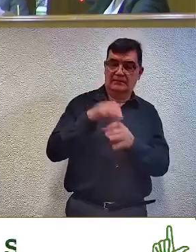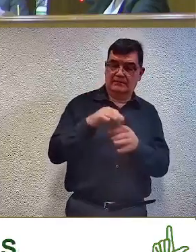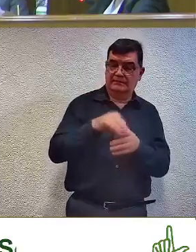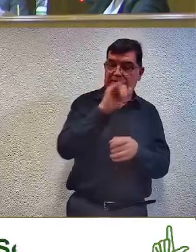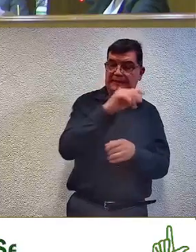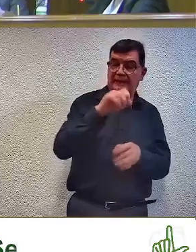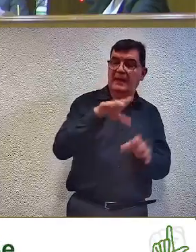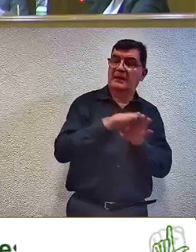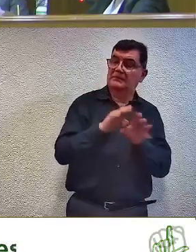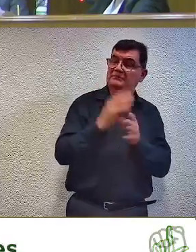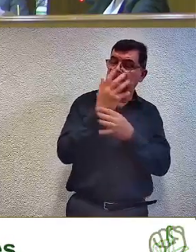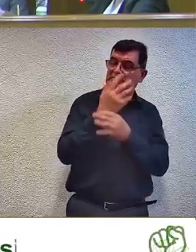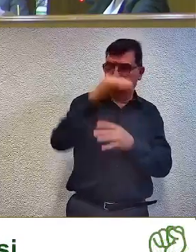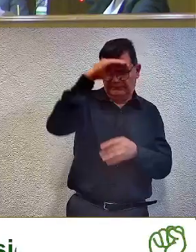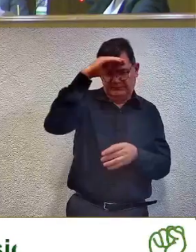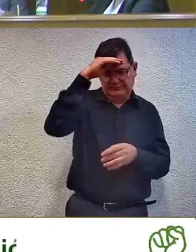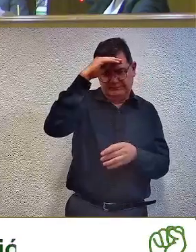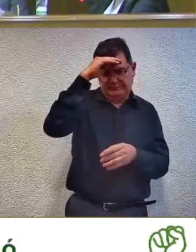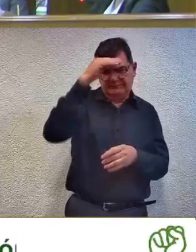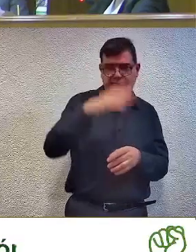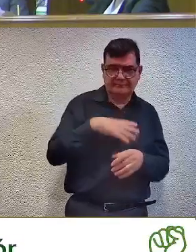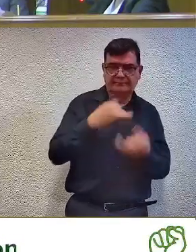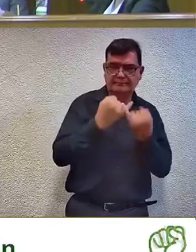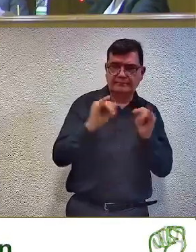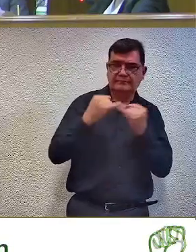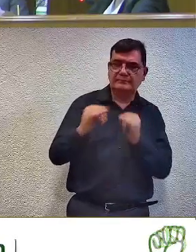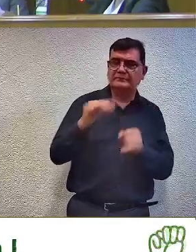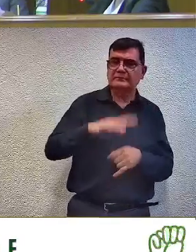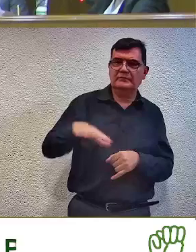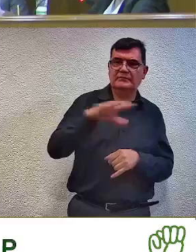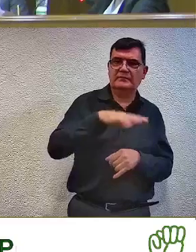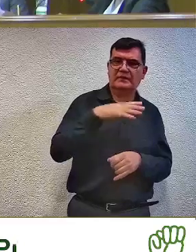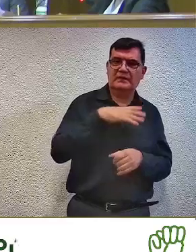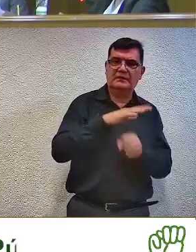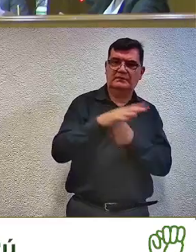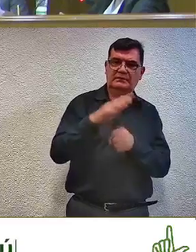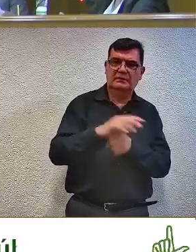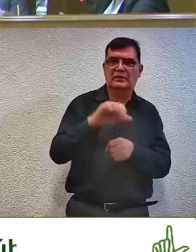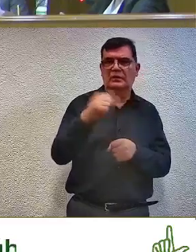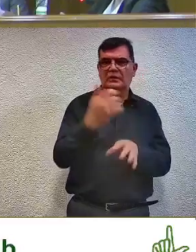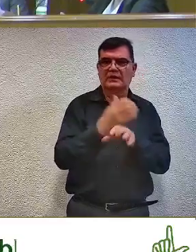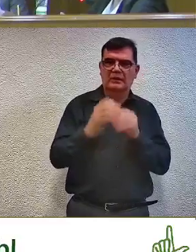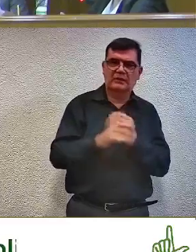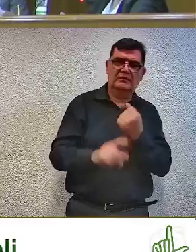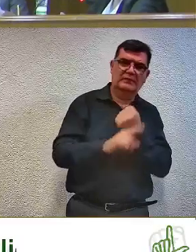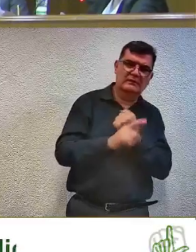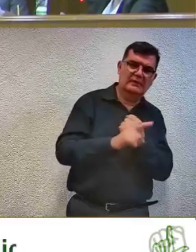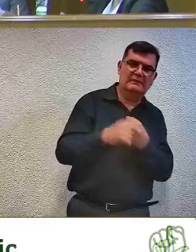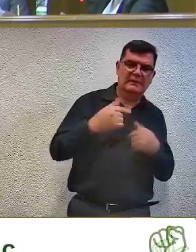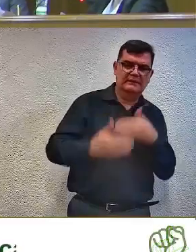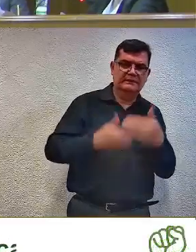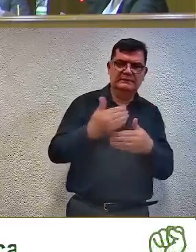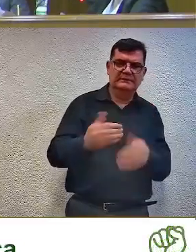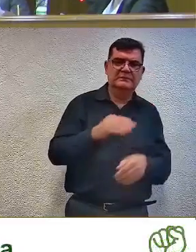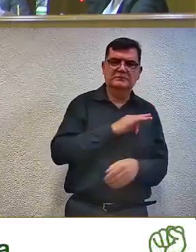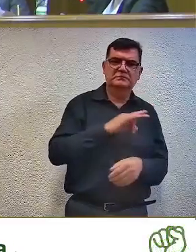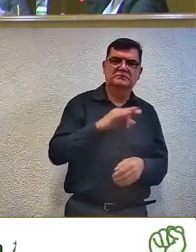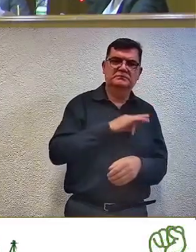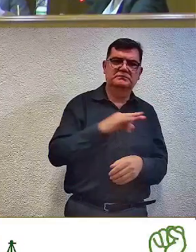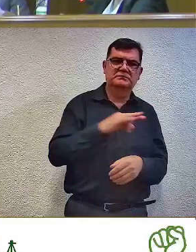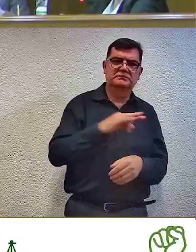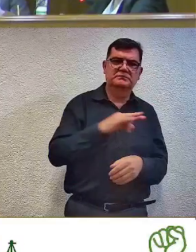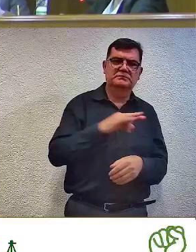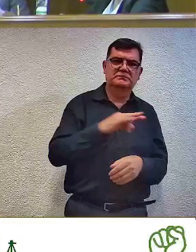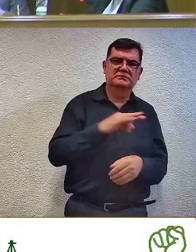Estado de Guerrero considera que, independientemente de la posible existencia de otras causales de improcedencia, procede el sobreseimiento del